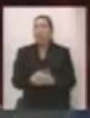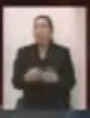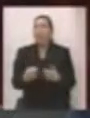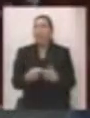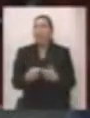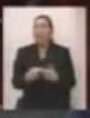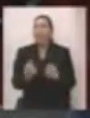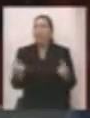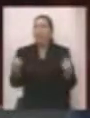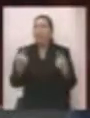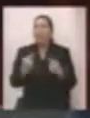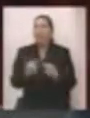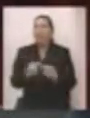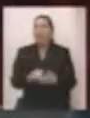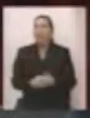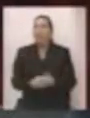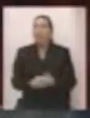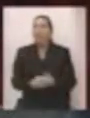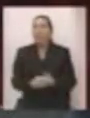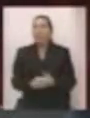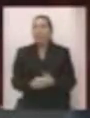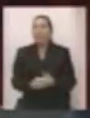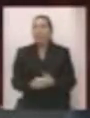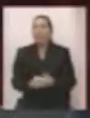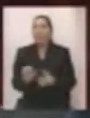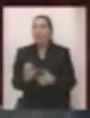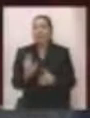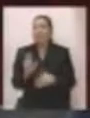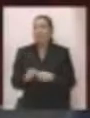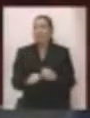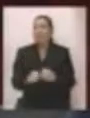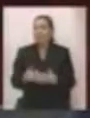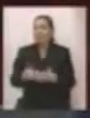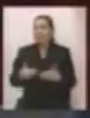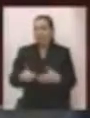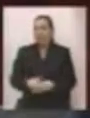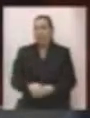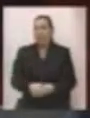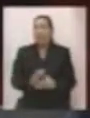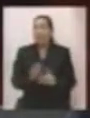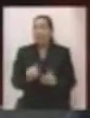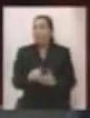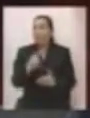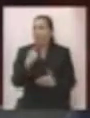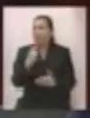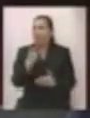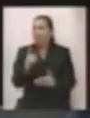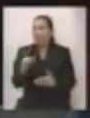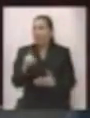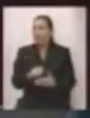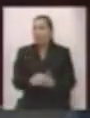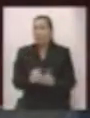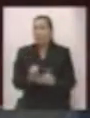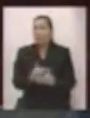red, contrariamente a lo que sucedía hace 5 años atrás. Todo indica que la cifra de